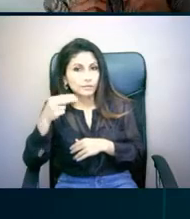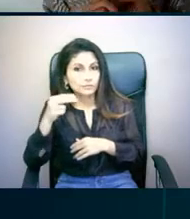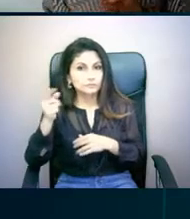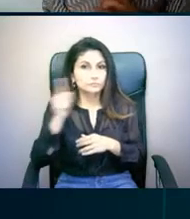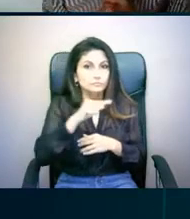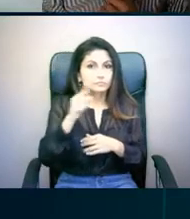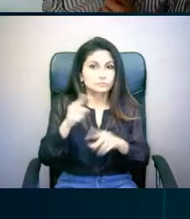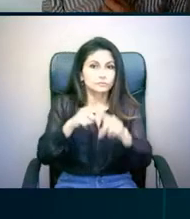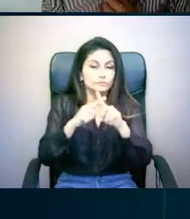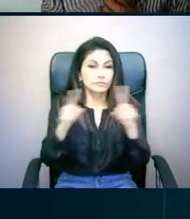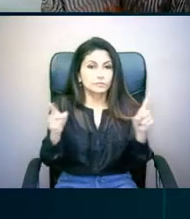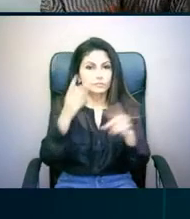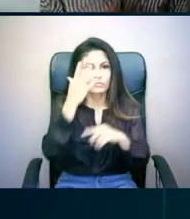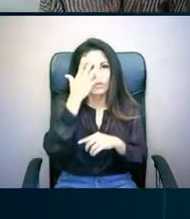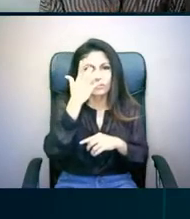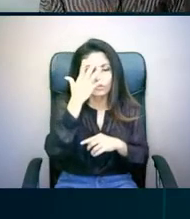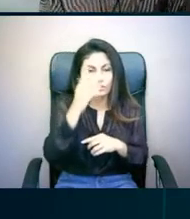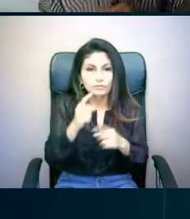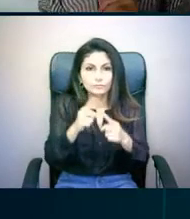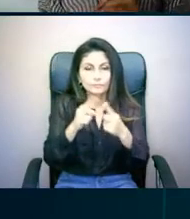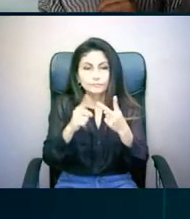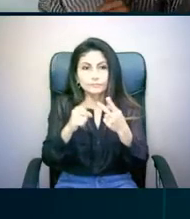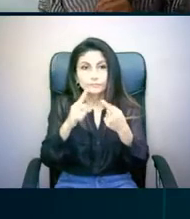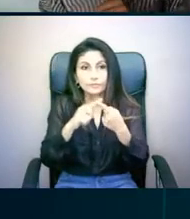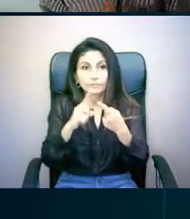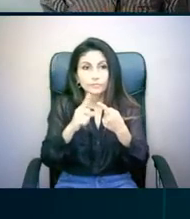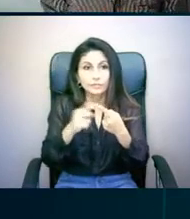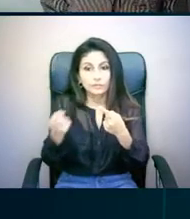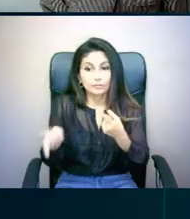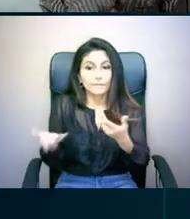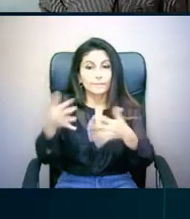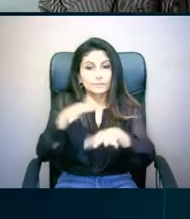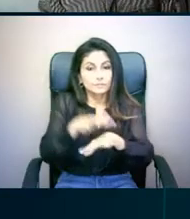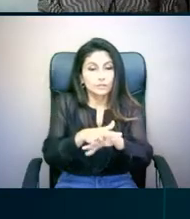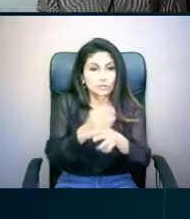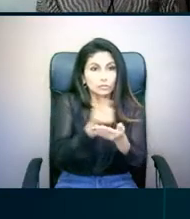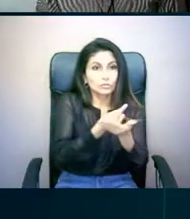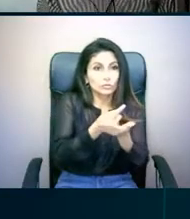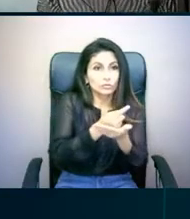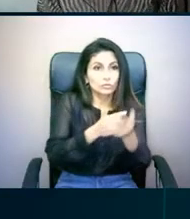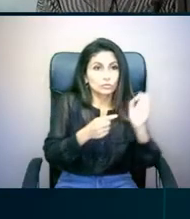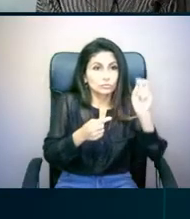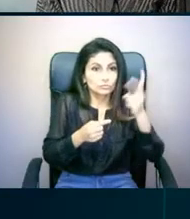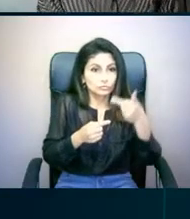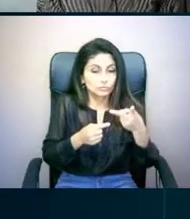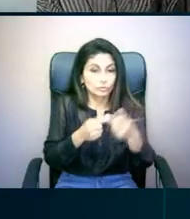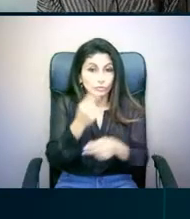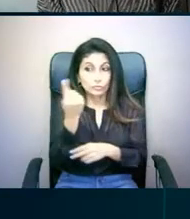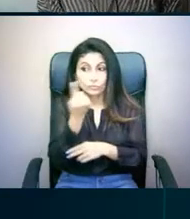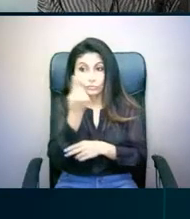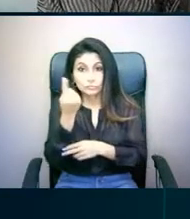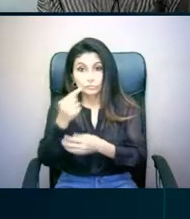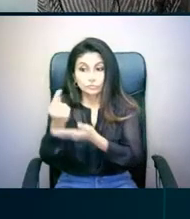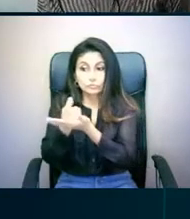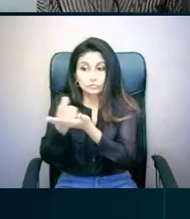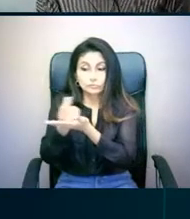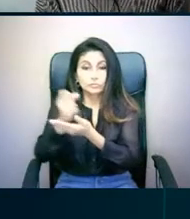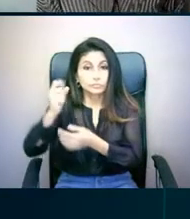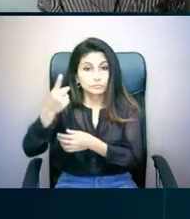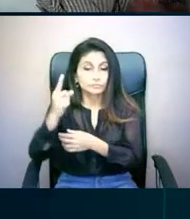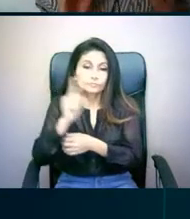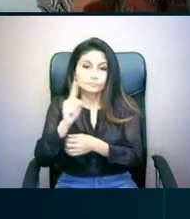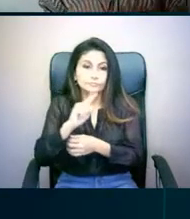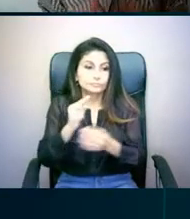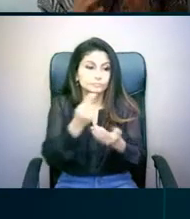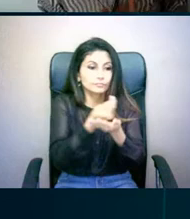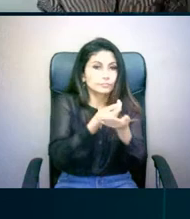situaciones. Una, porque lo estamos mezclando con lodo secundario. No estamos fermentando únicamente lodo primario, sino